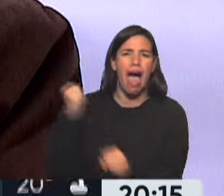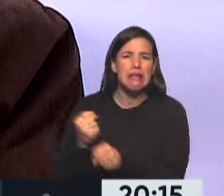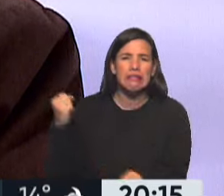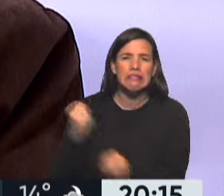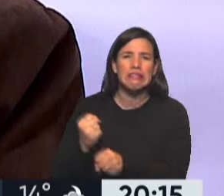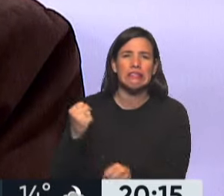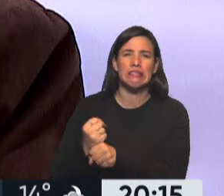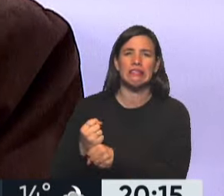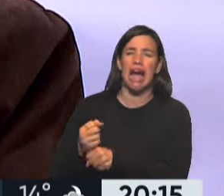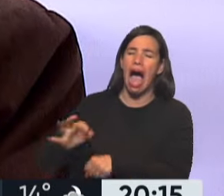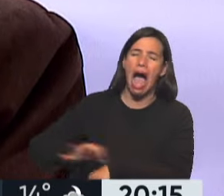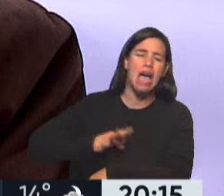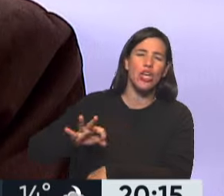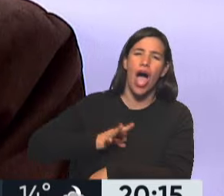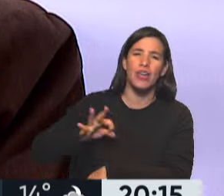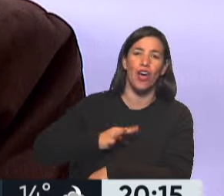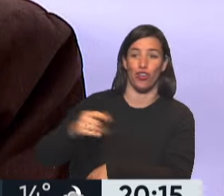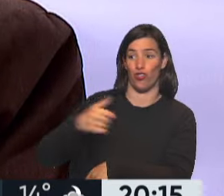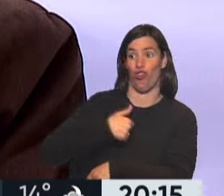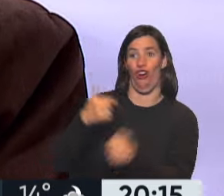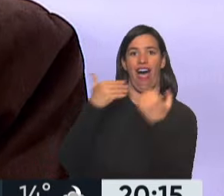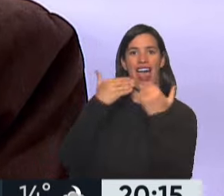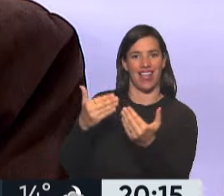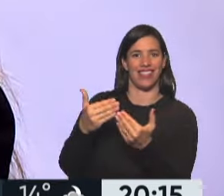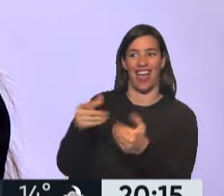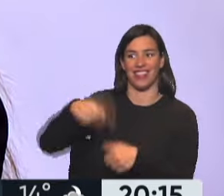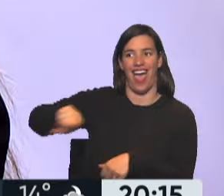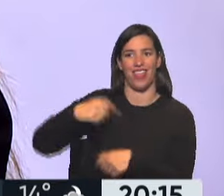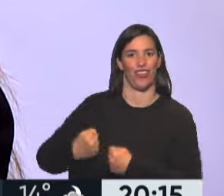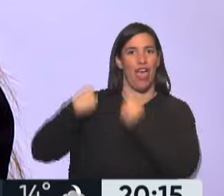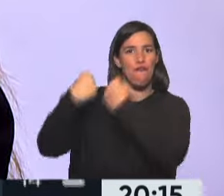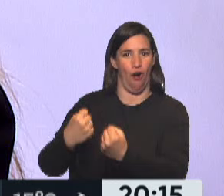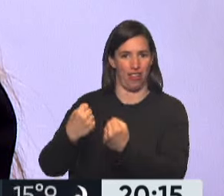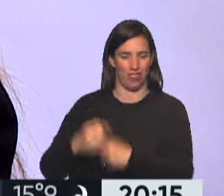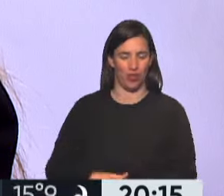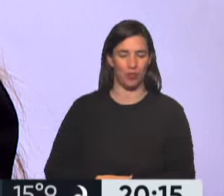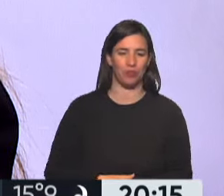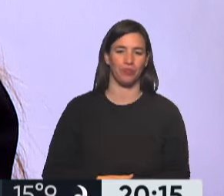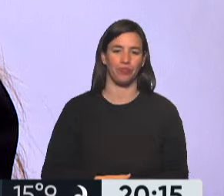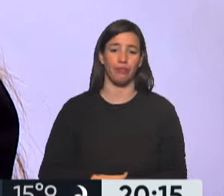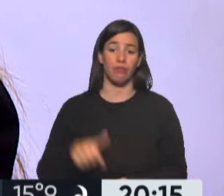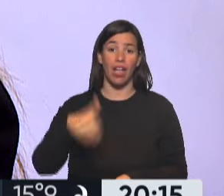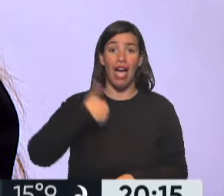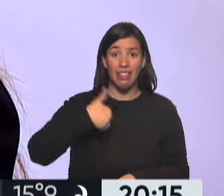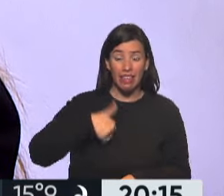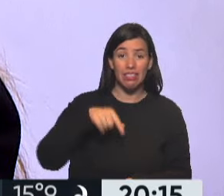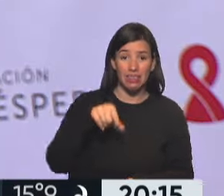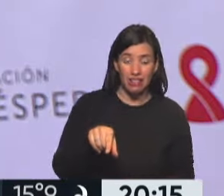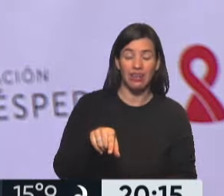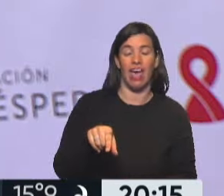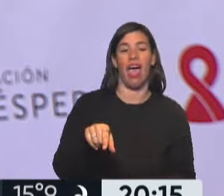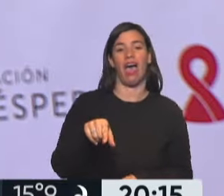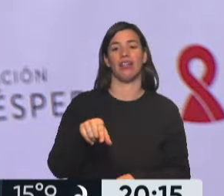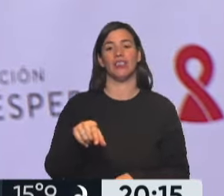soy el fruto de esos trabajos, de esos esfuerzos. En Argentina, en el contexto del Simposio Científico Regional de Fundación Huésped,